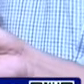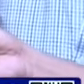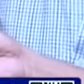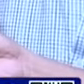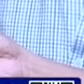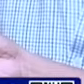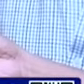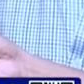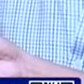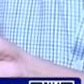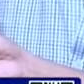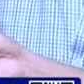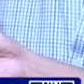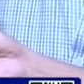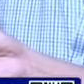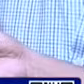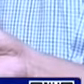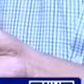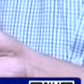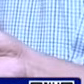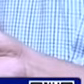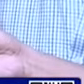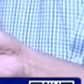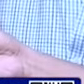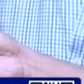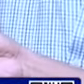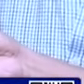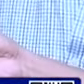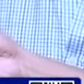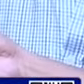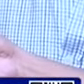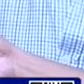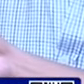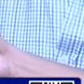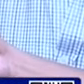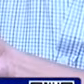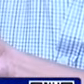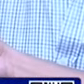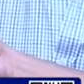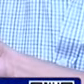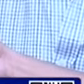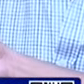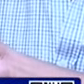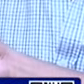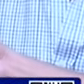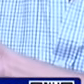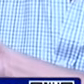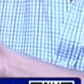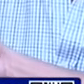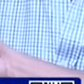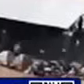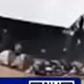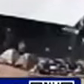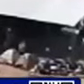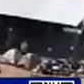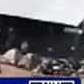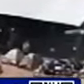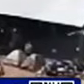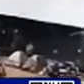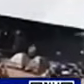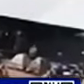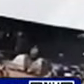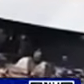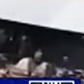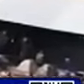ninguno hace nada. Ya señora, ya cálmese. ¿Será eso la solución? No es solución. Nos vemos impotentes. En